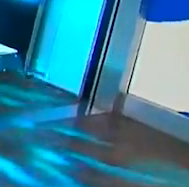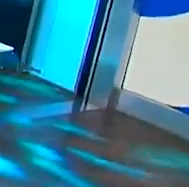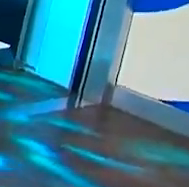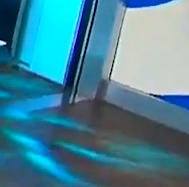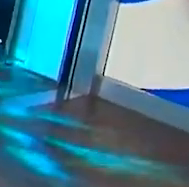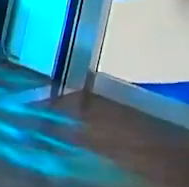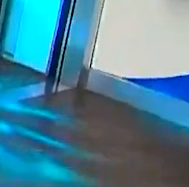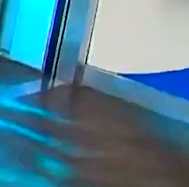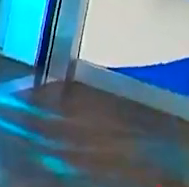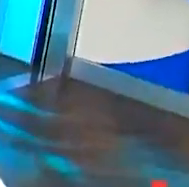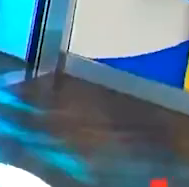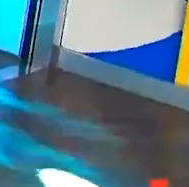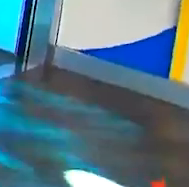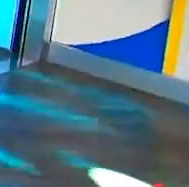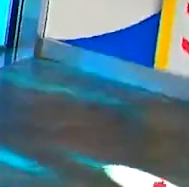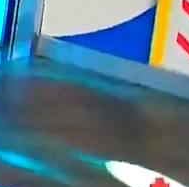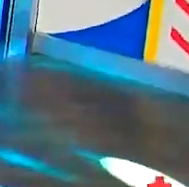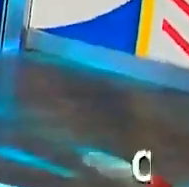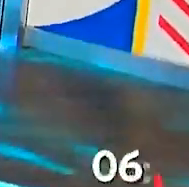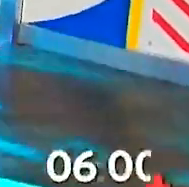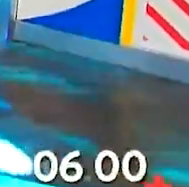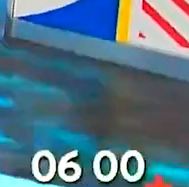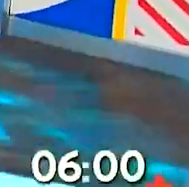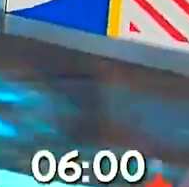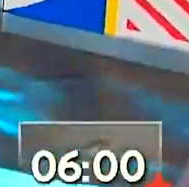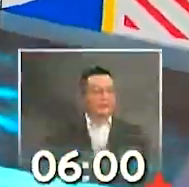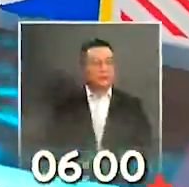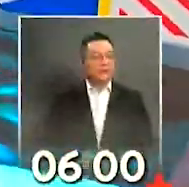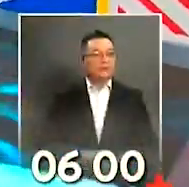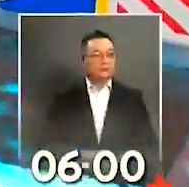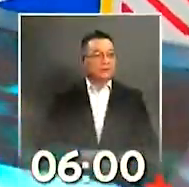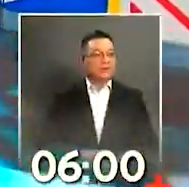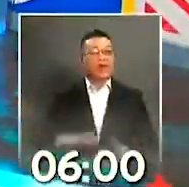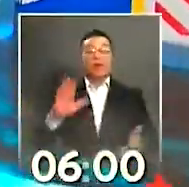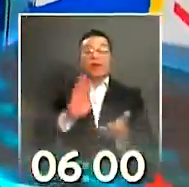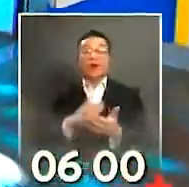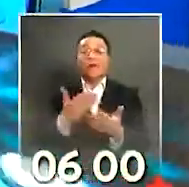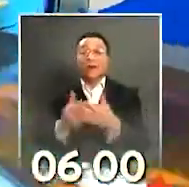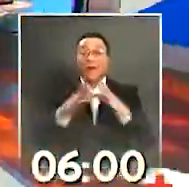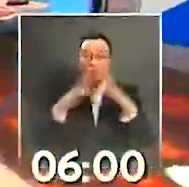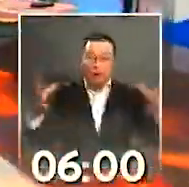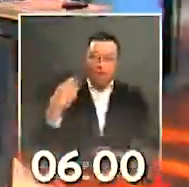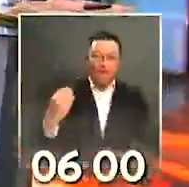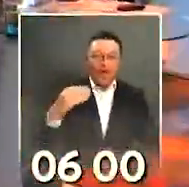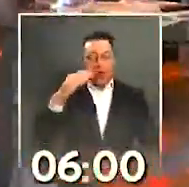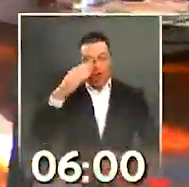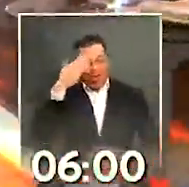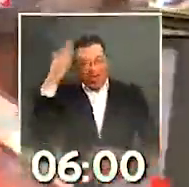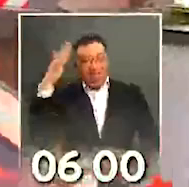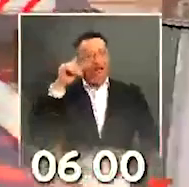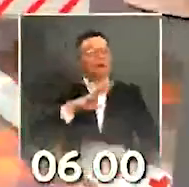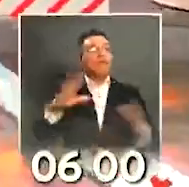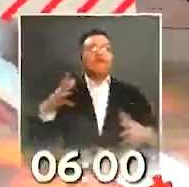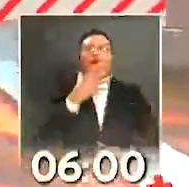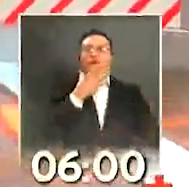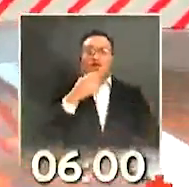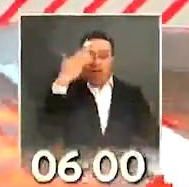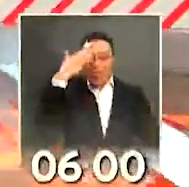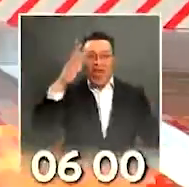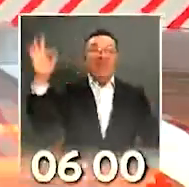¿Cómo están? Muy buenos días. Sábado 15, un día hermoso. Miguel Acuña, ¿cómo estamos,